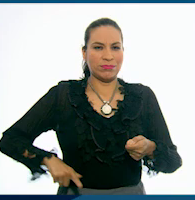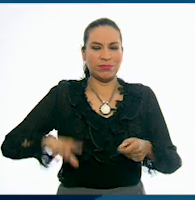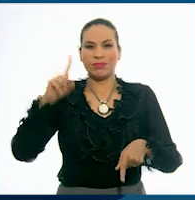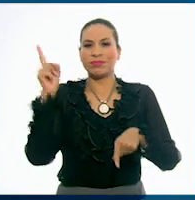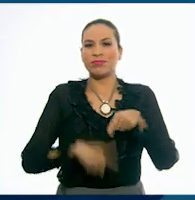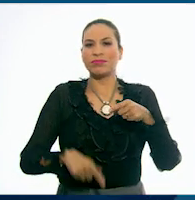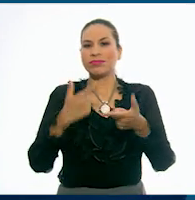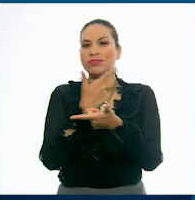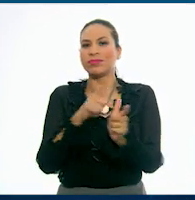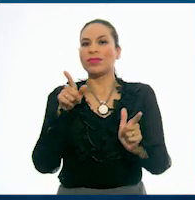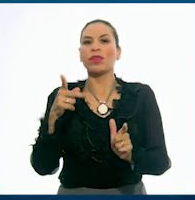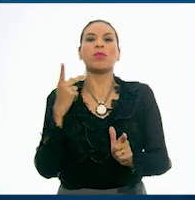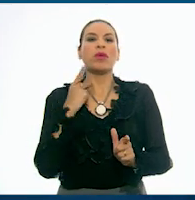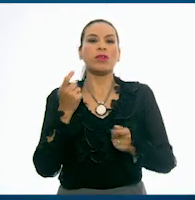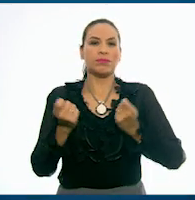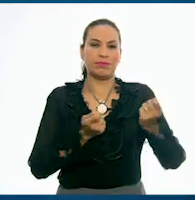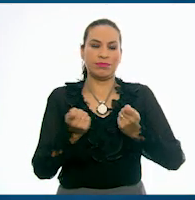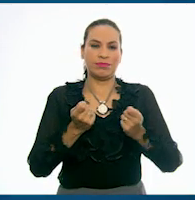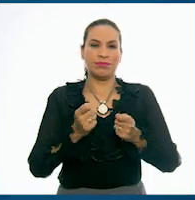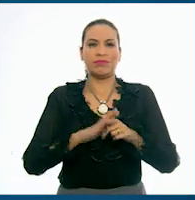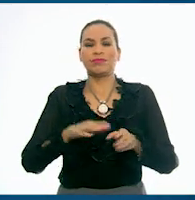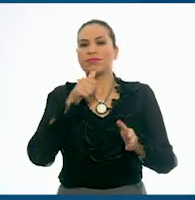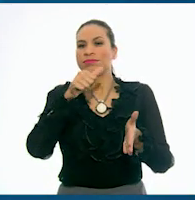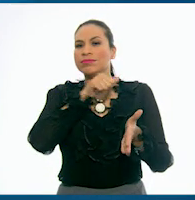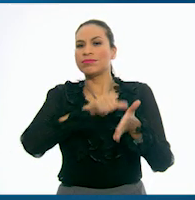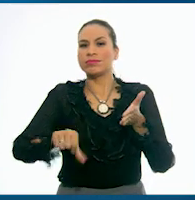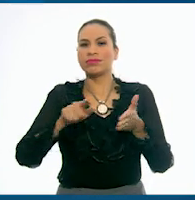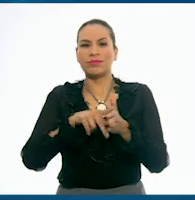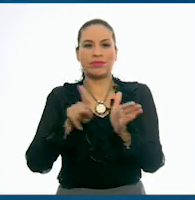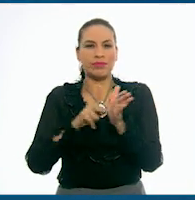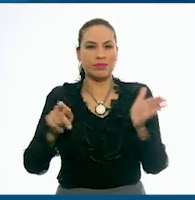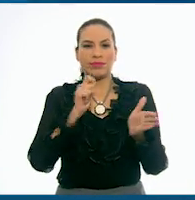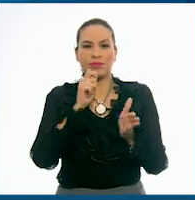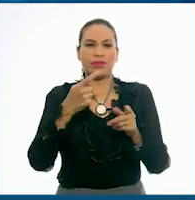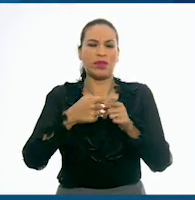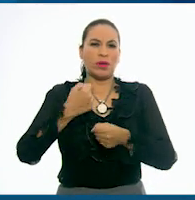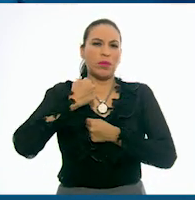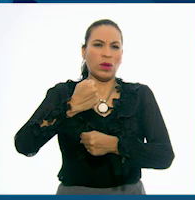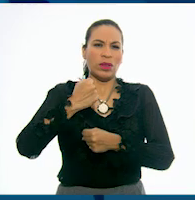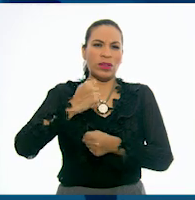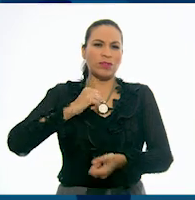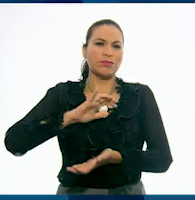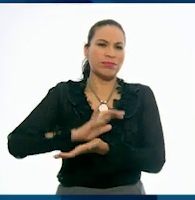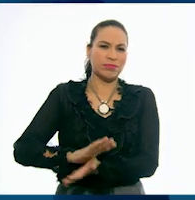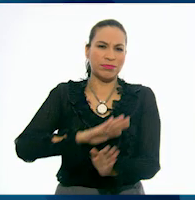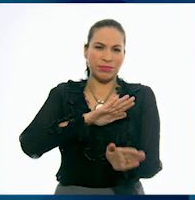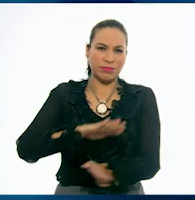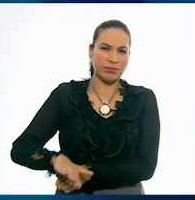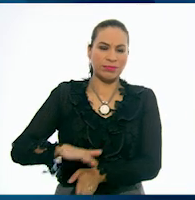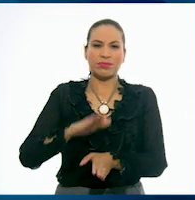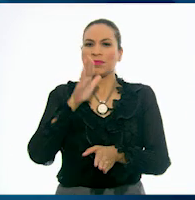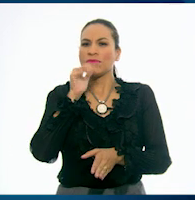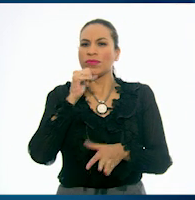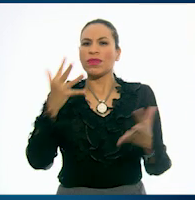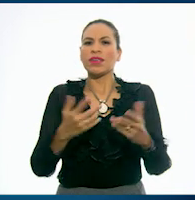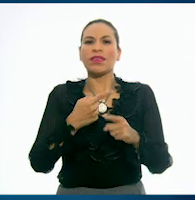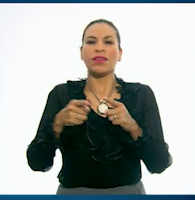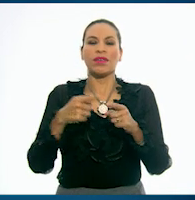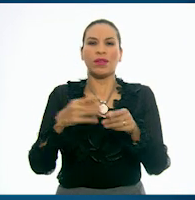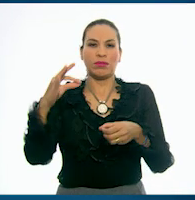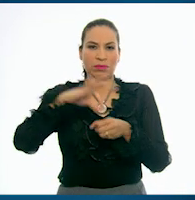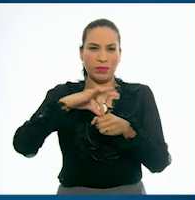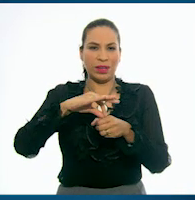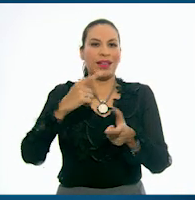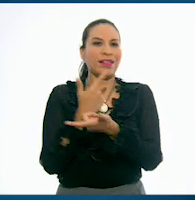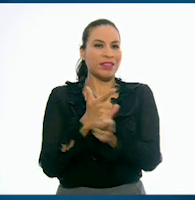las libertades políticas, censuró a la prensa, reprimió las protestas sociales, impidió que se llevaran a cabo